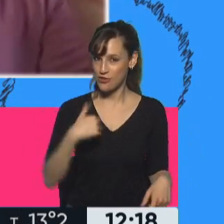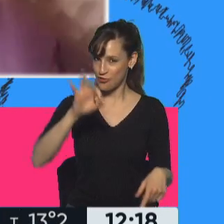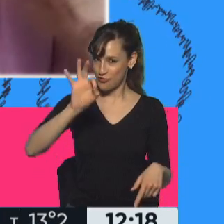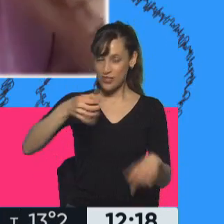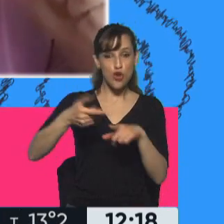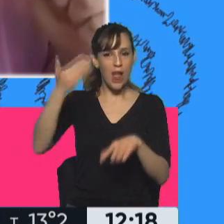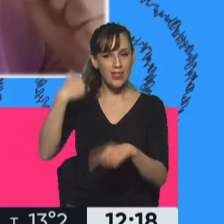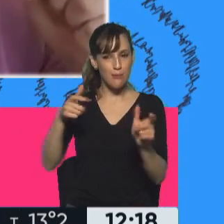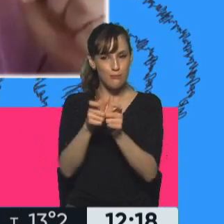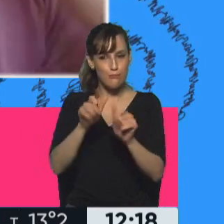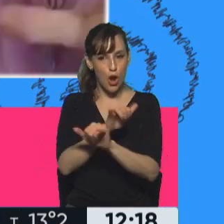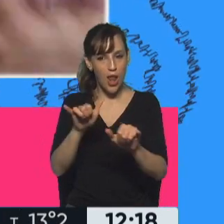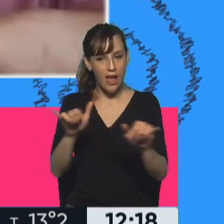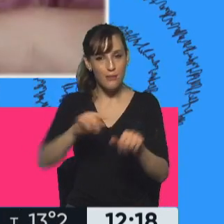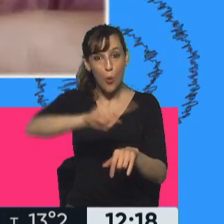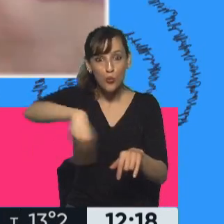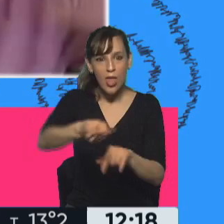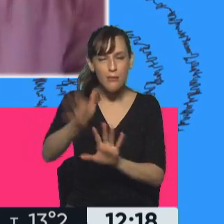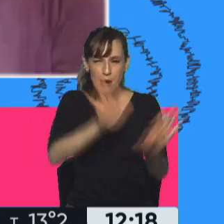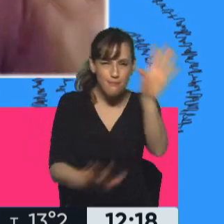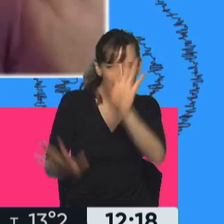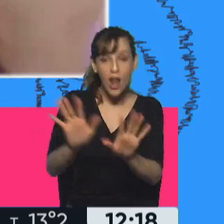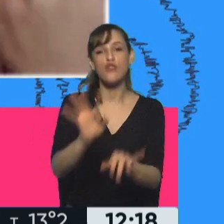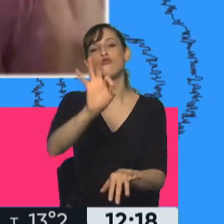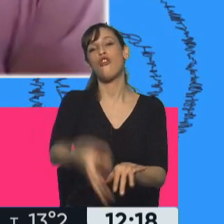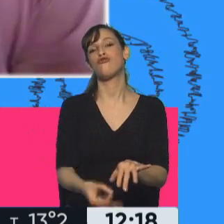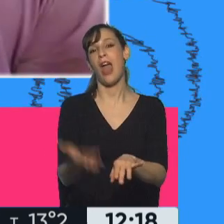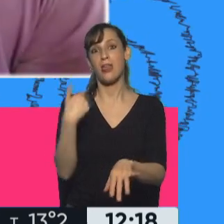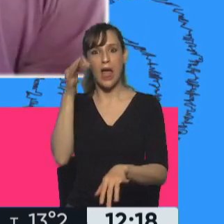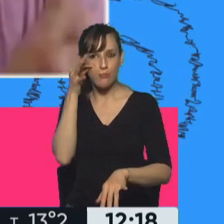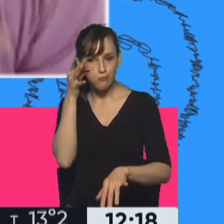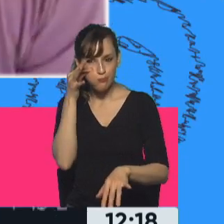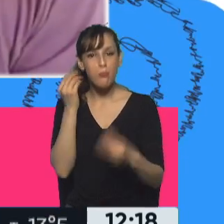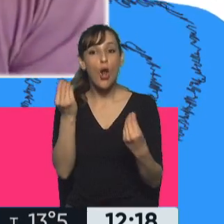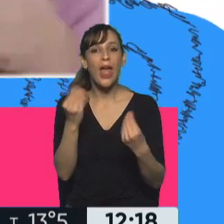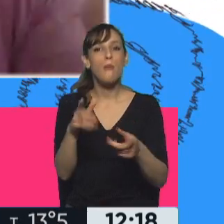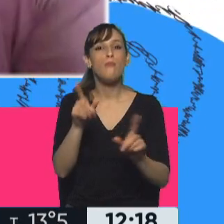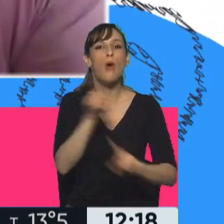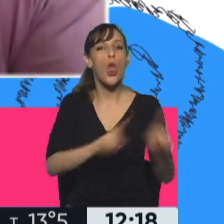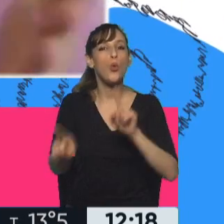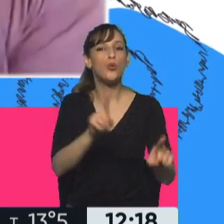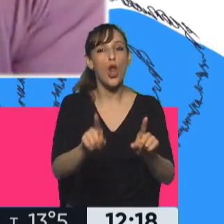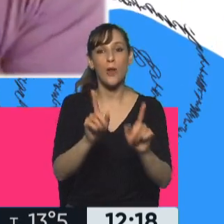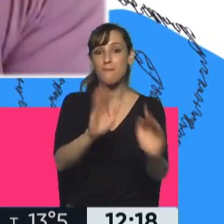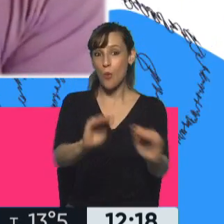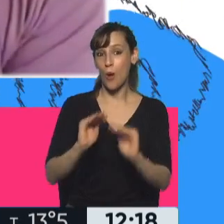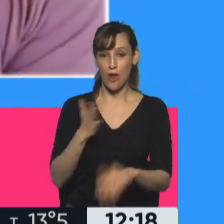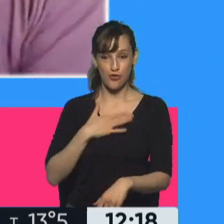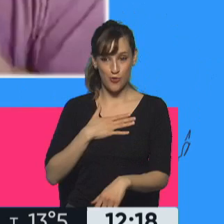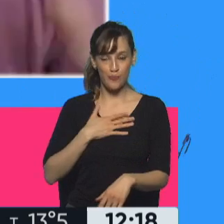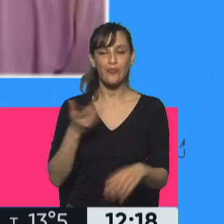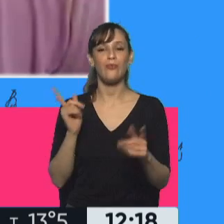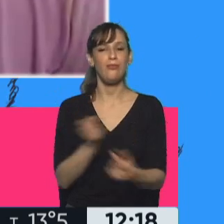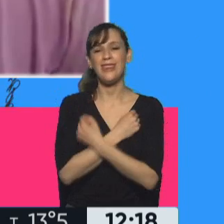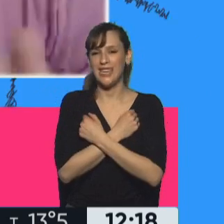gestación del programa de ustedes con Pali Alonso, así que sé todo de ustedes, porque Pali es mi productor también. Qué bien, así que le mandamos un beso grande. Los quiero un montón